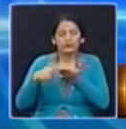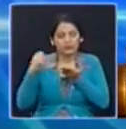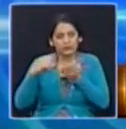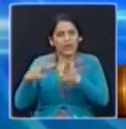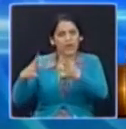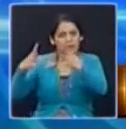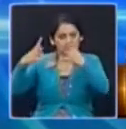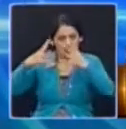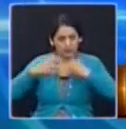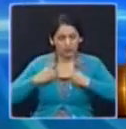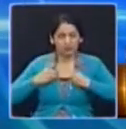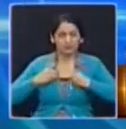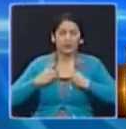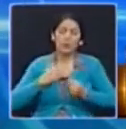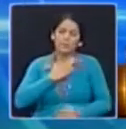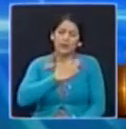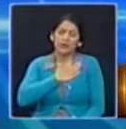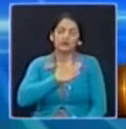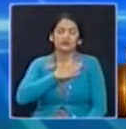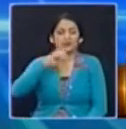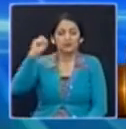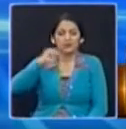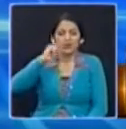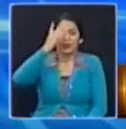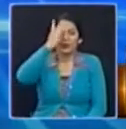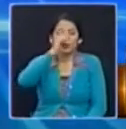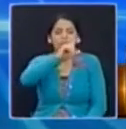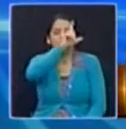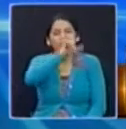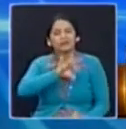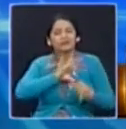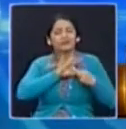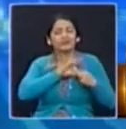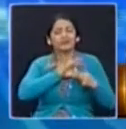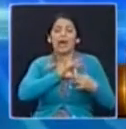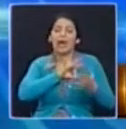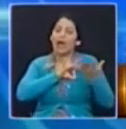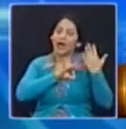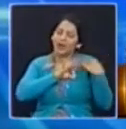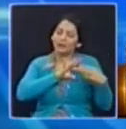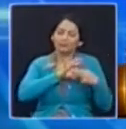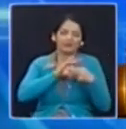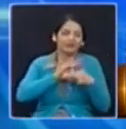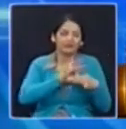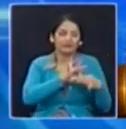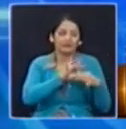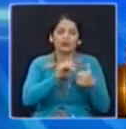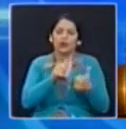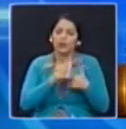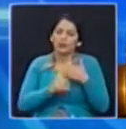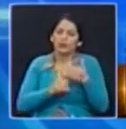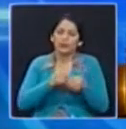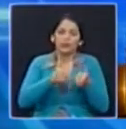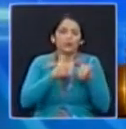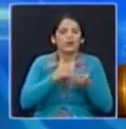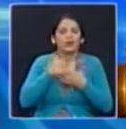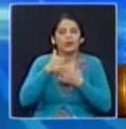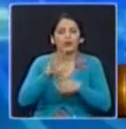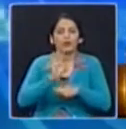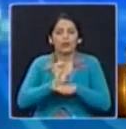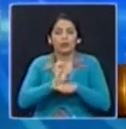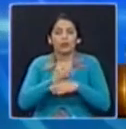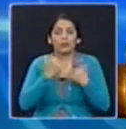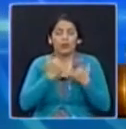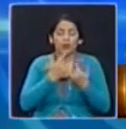se tratan también, o sea, de compañeros con quienes hemos compartido un proceso importante para este país, pero